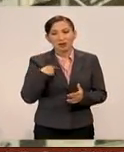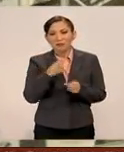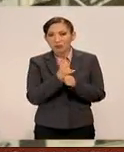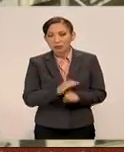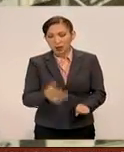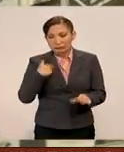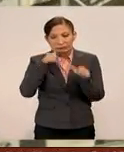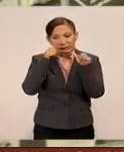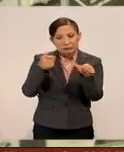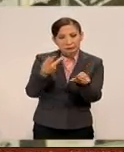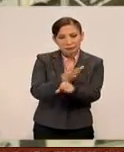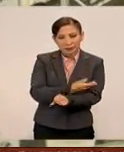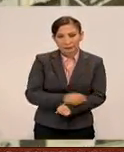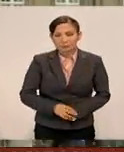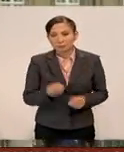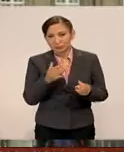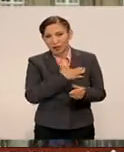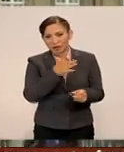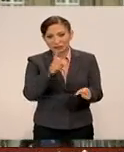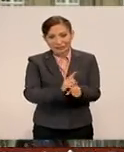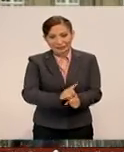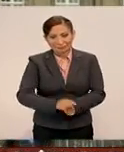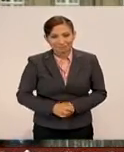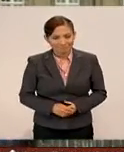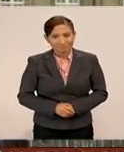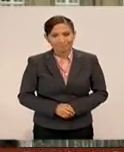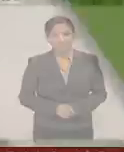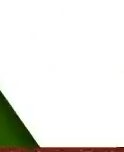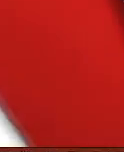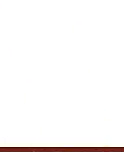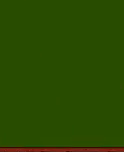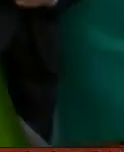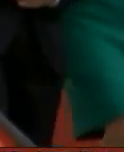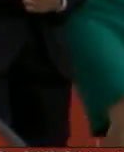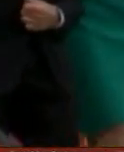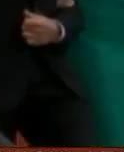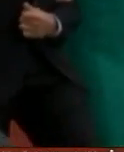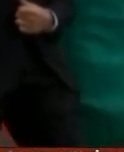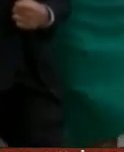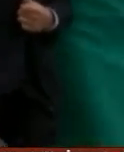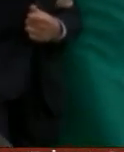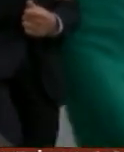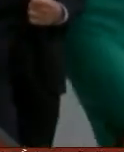información y estamos al pendiente. Muy buenos días.